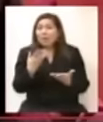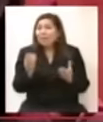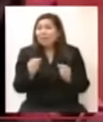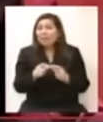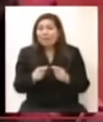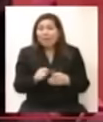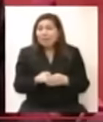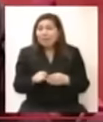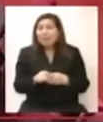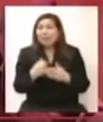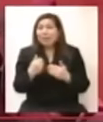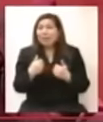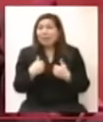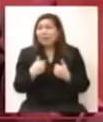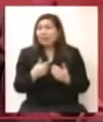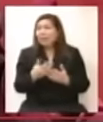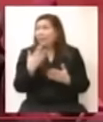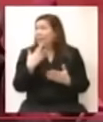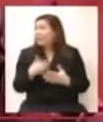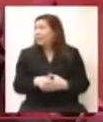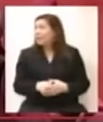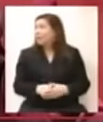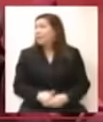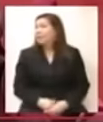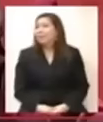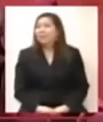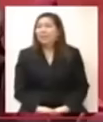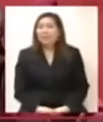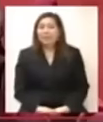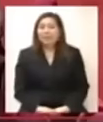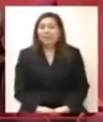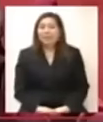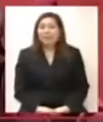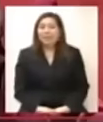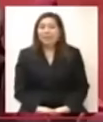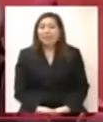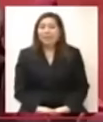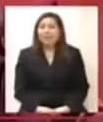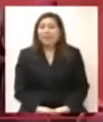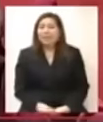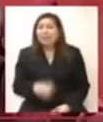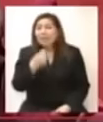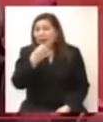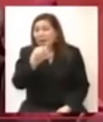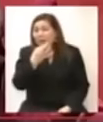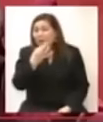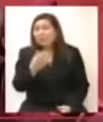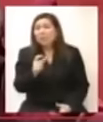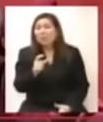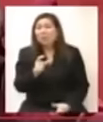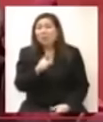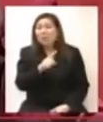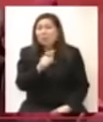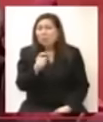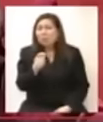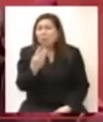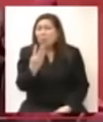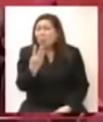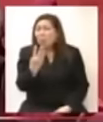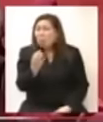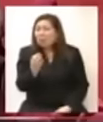cajita de una cajita de cápsulas 140